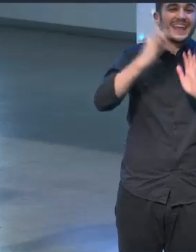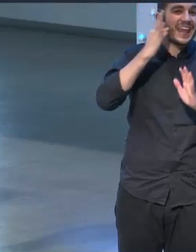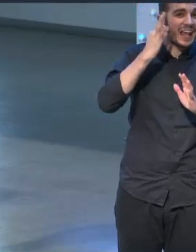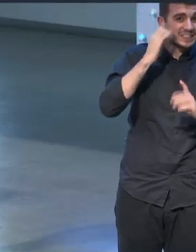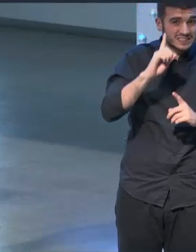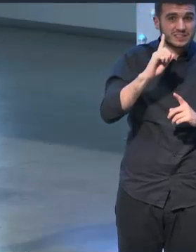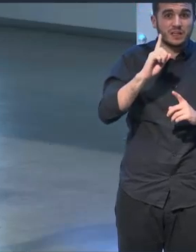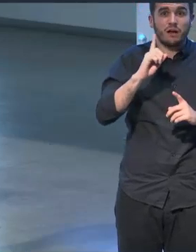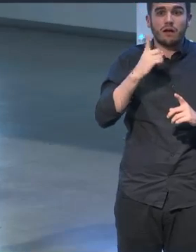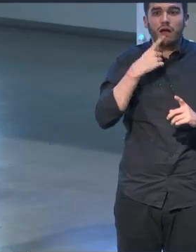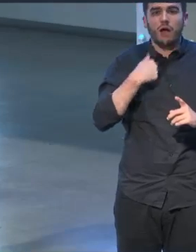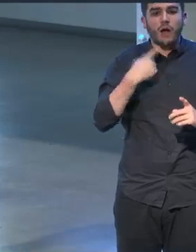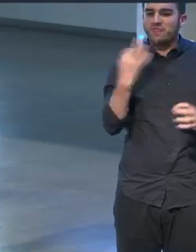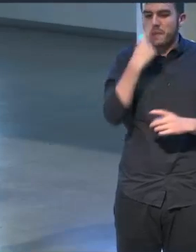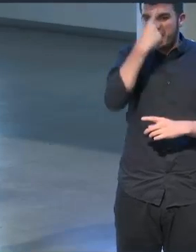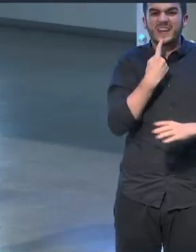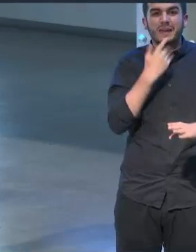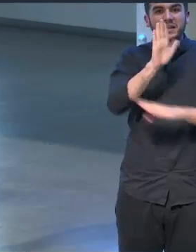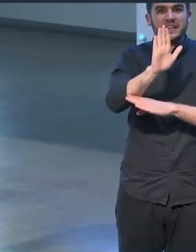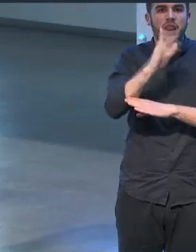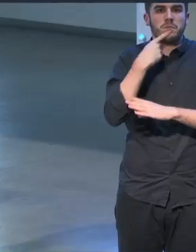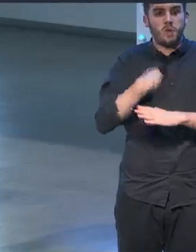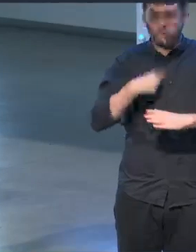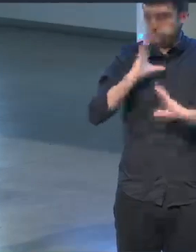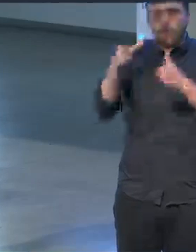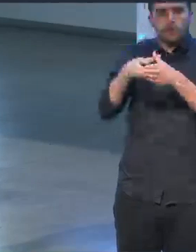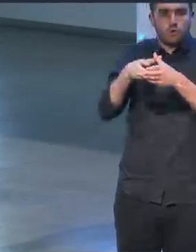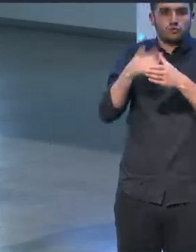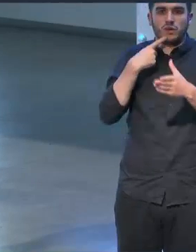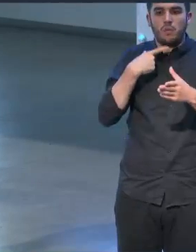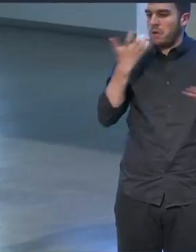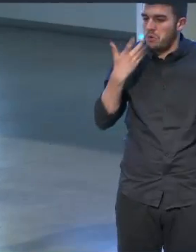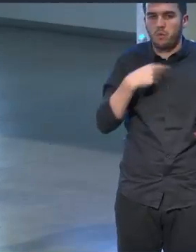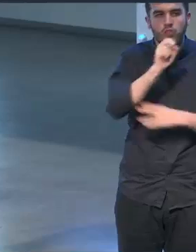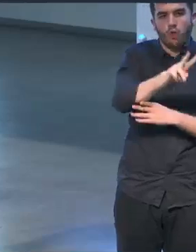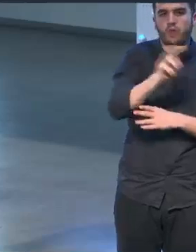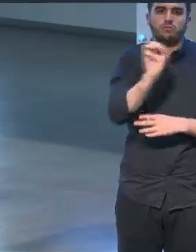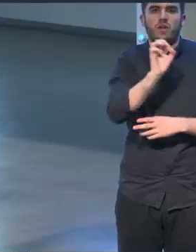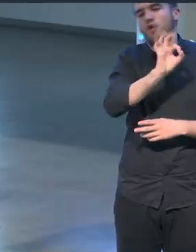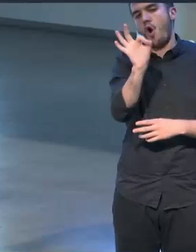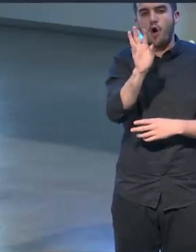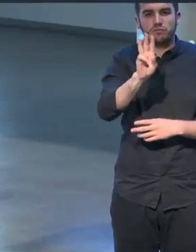estaban infrarrepresentadas, pues que igual en grupos de equipos de 12 o 13